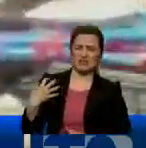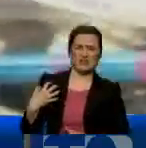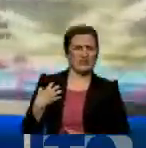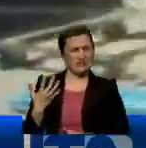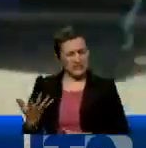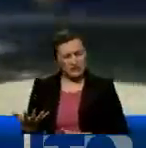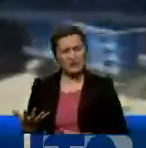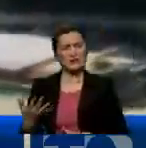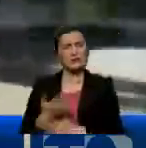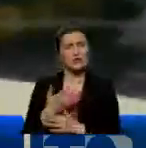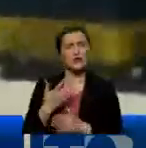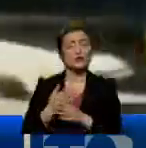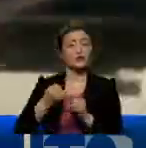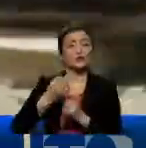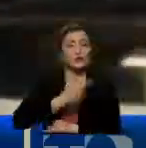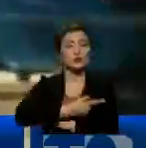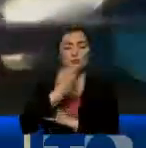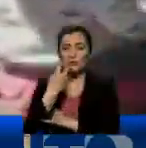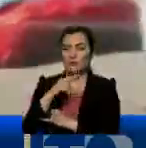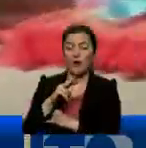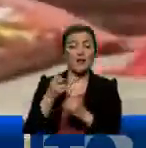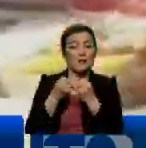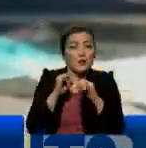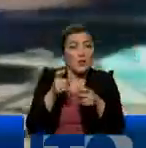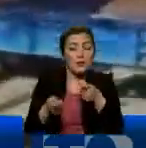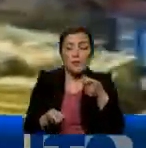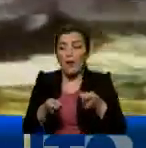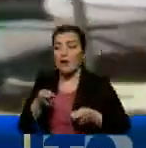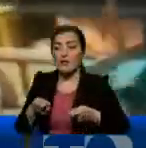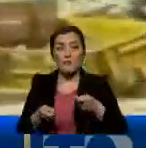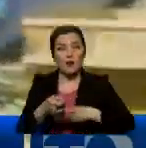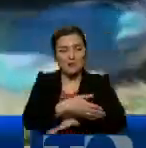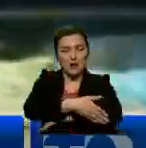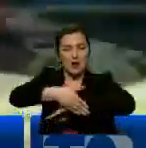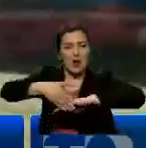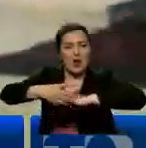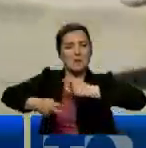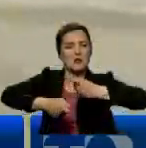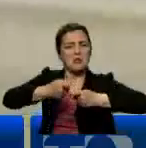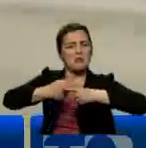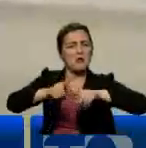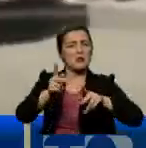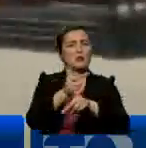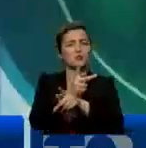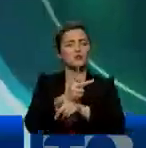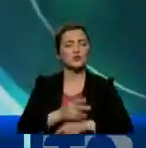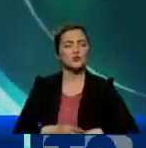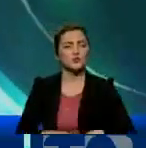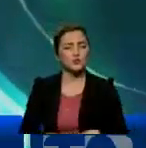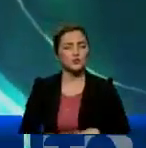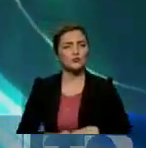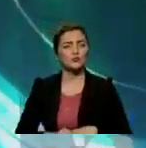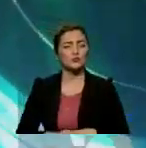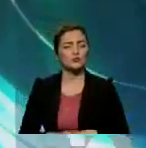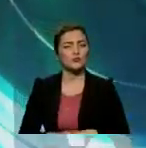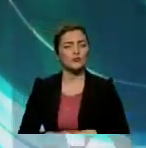en los últimos días han sido testigos de cómo vendedores informales ocupan calles para vender diversos productos.